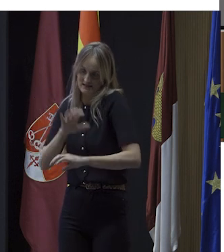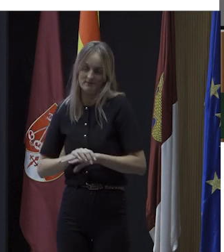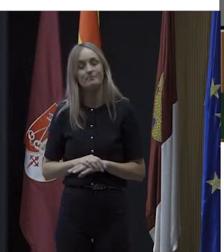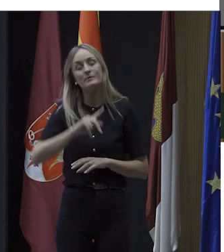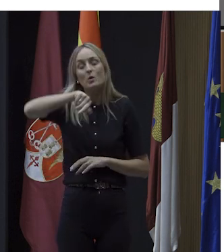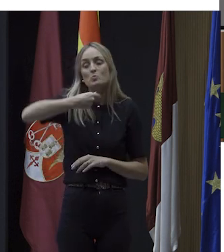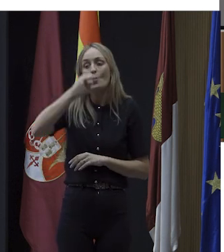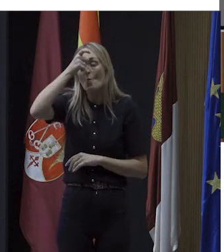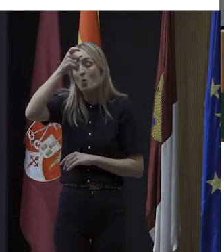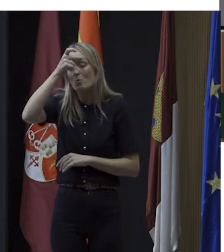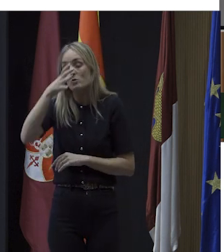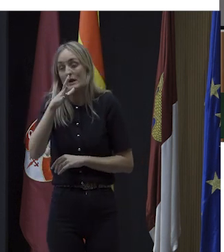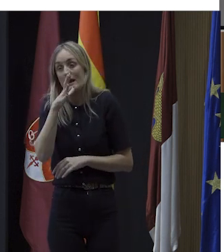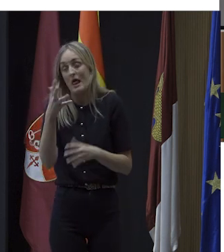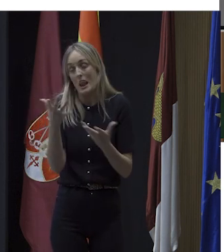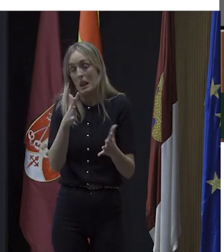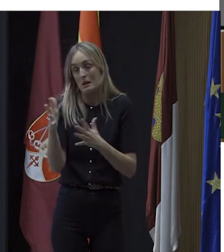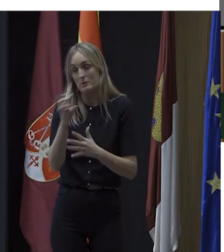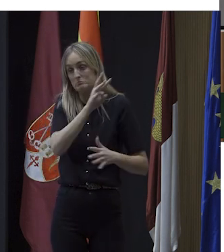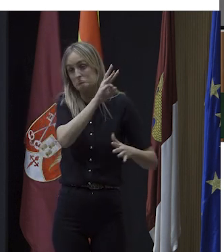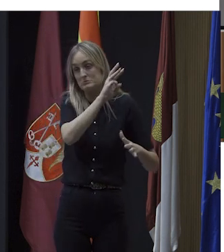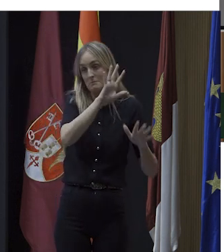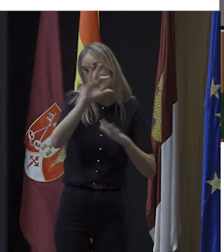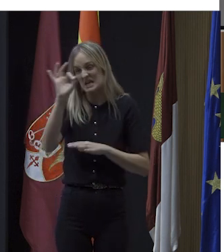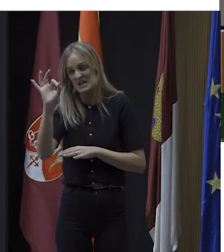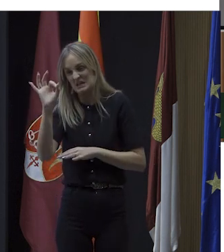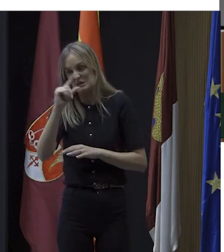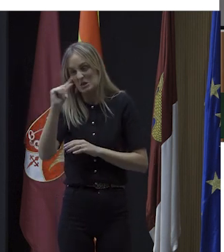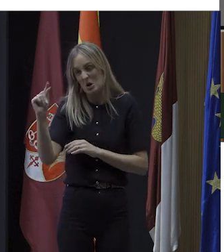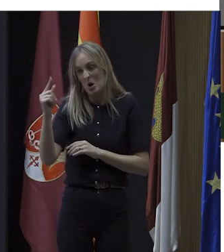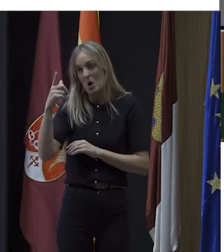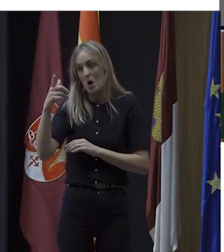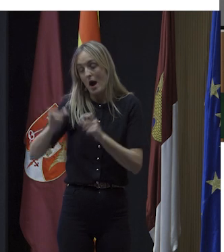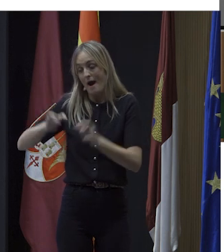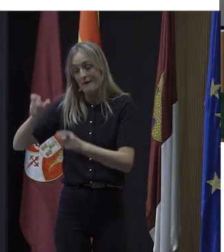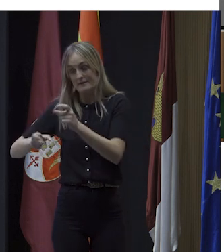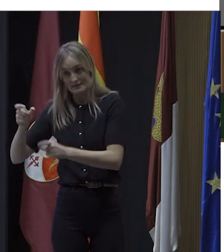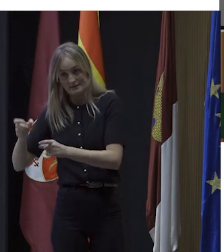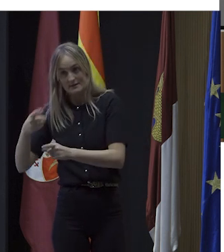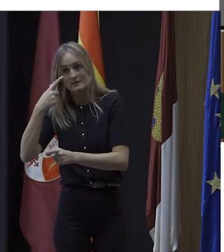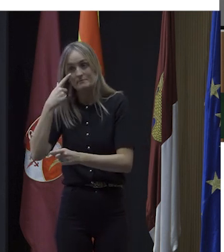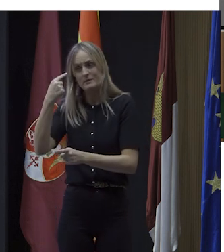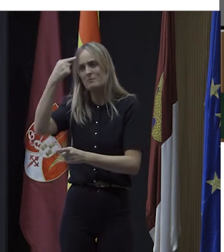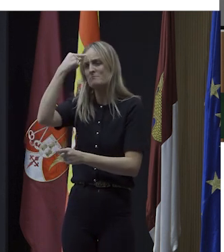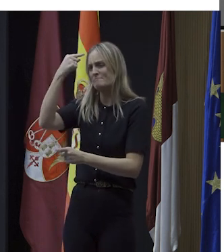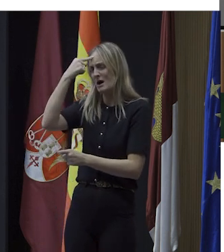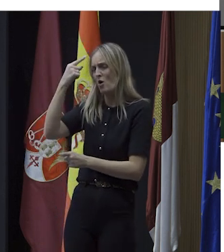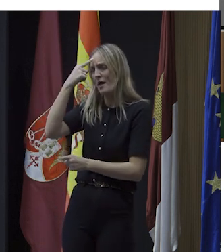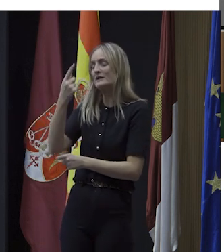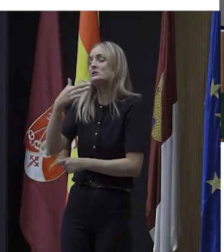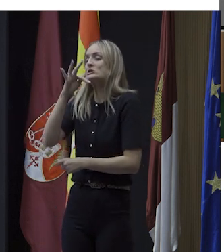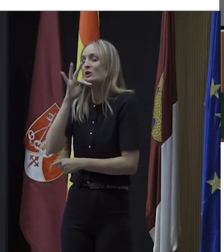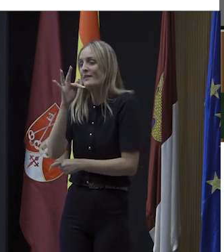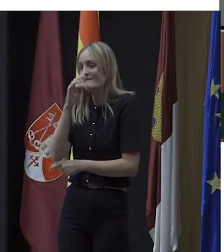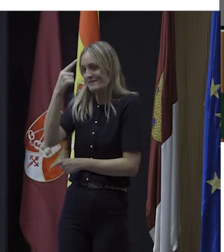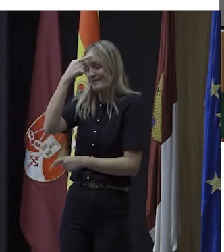que ahora estará, según Google, unos 3.500 habitantes, entonces sería mucho menos, pues se ve que sus mentores todavía se acordaban de él y consiguieron